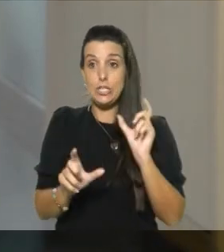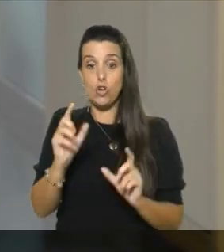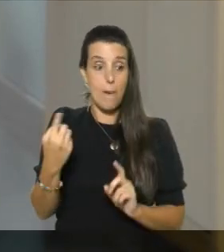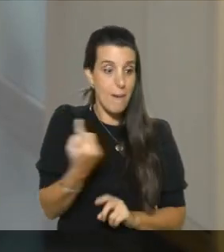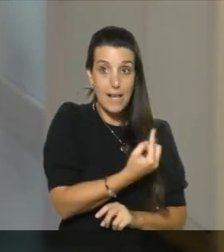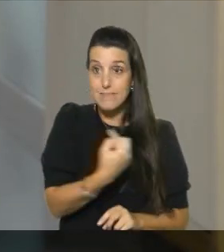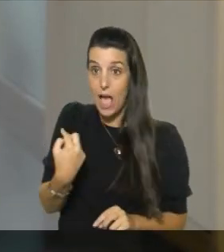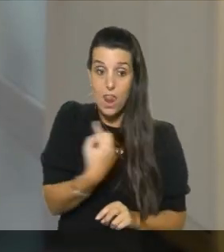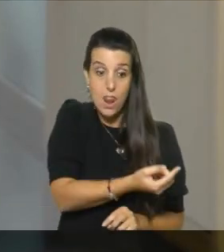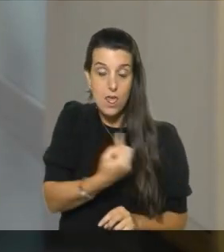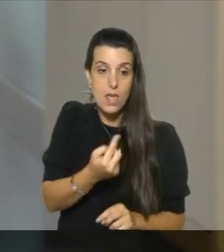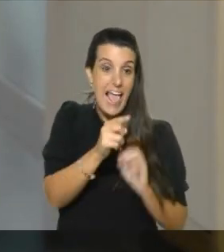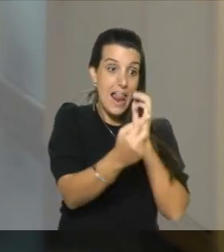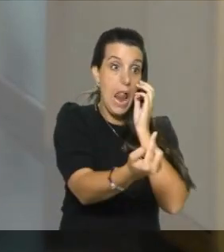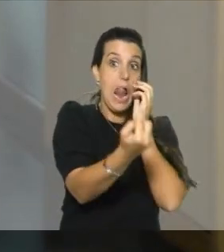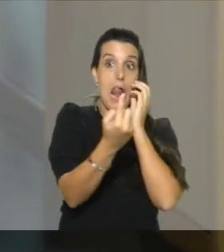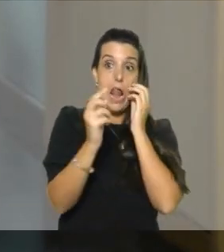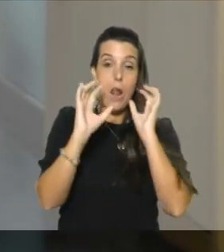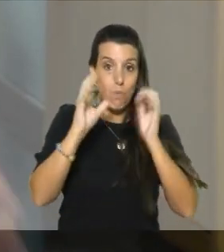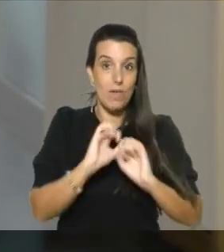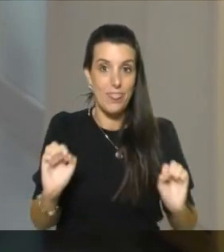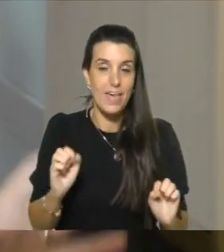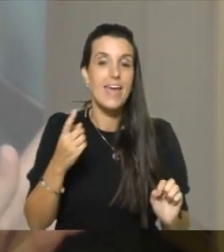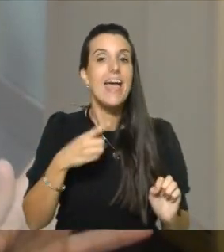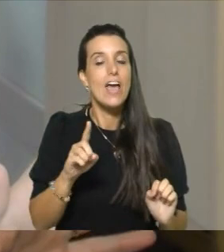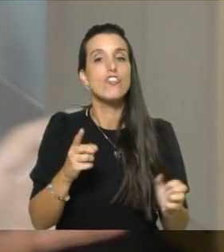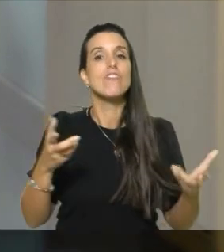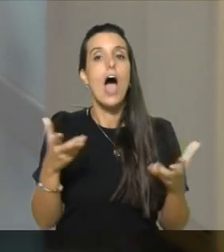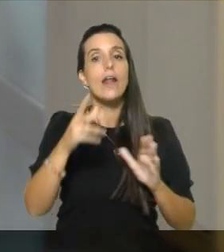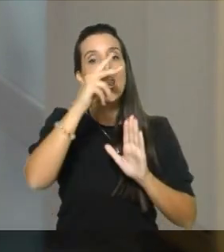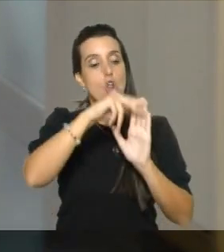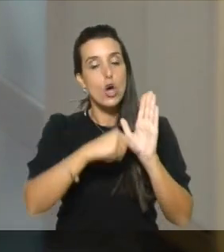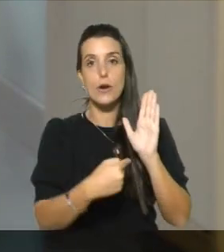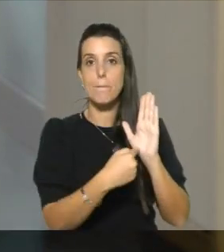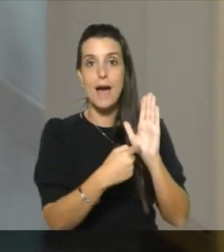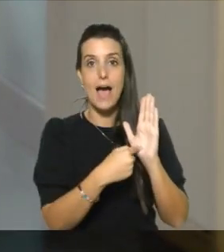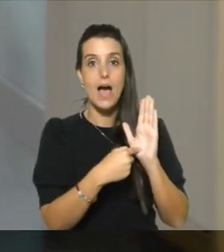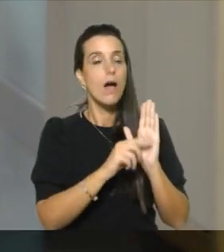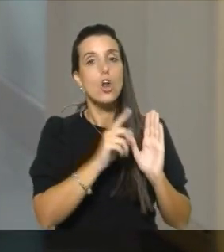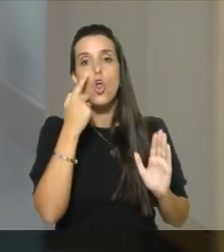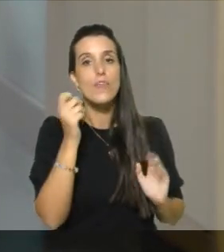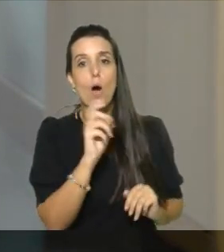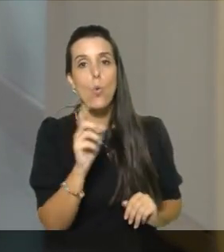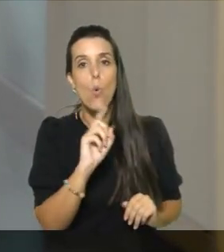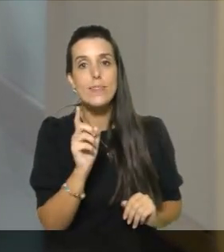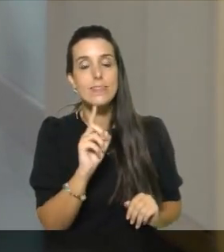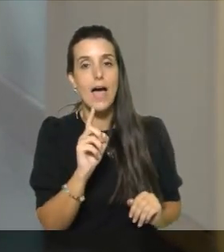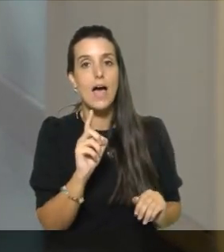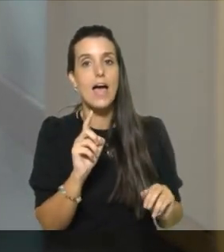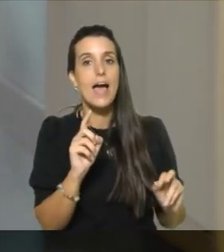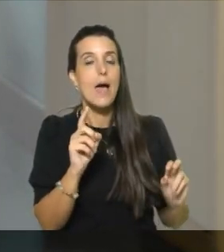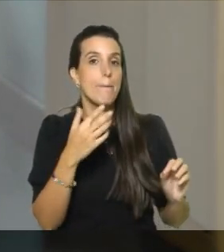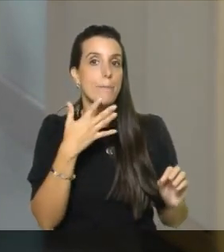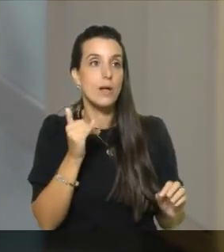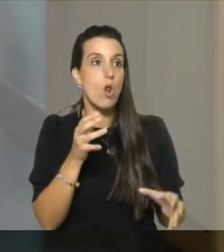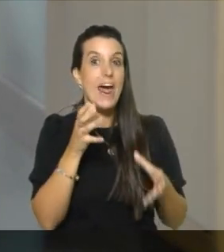entendemos problemas que generan convivencia Entonces ahora hay un Amparo normativo que no toma en cuenta solamente lo orgánico es decir